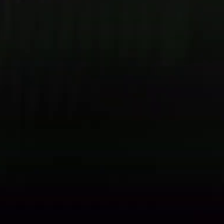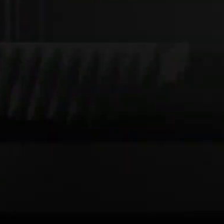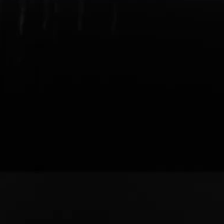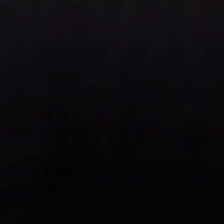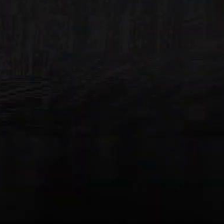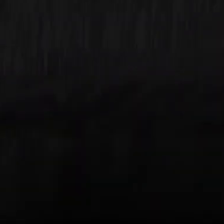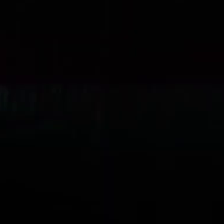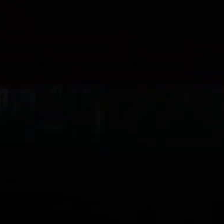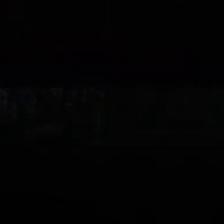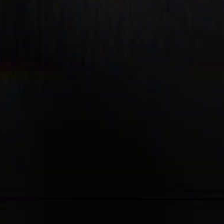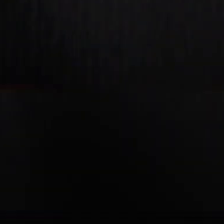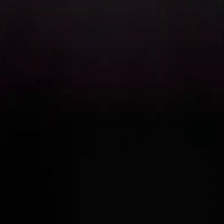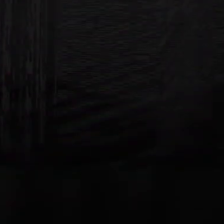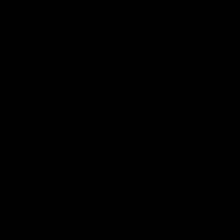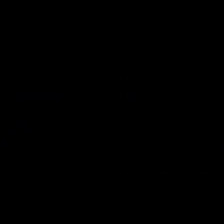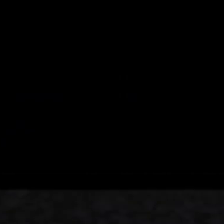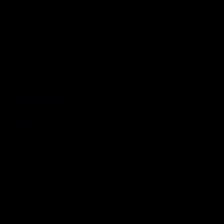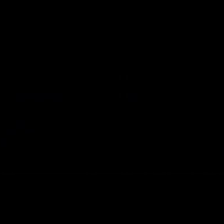Tómala.